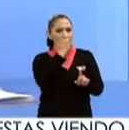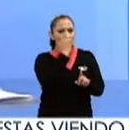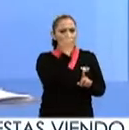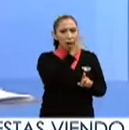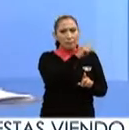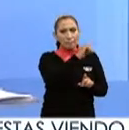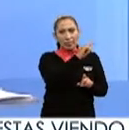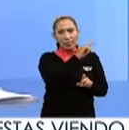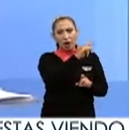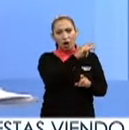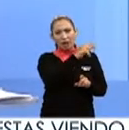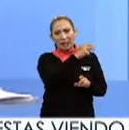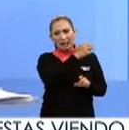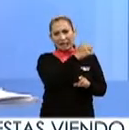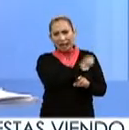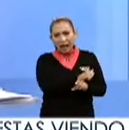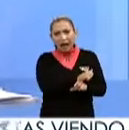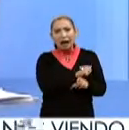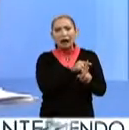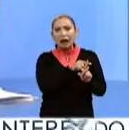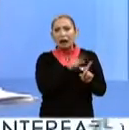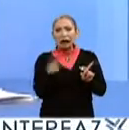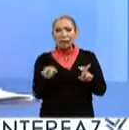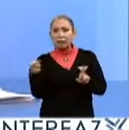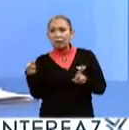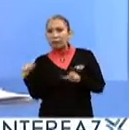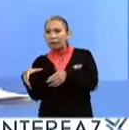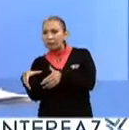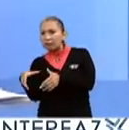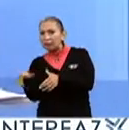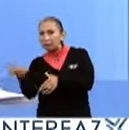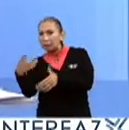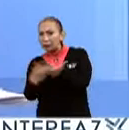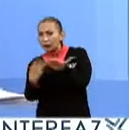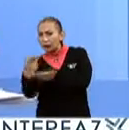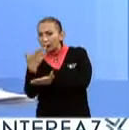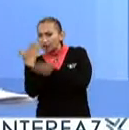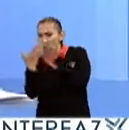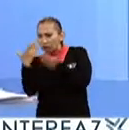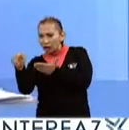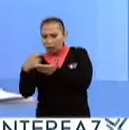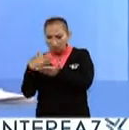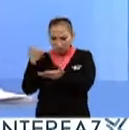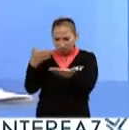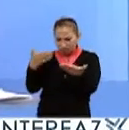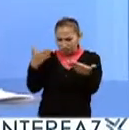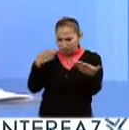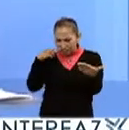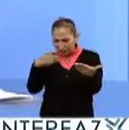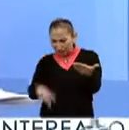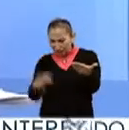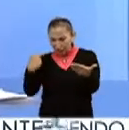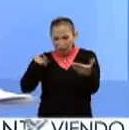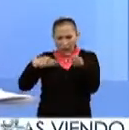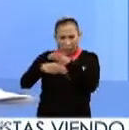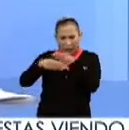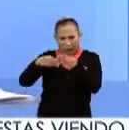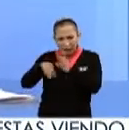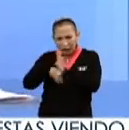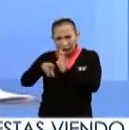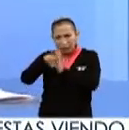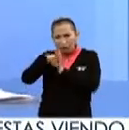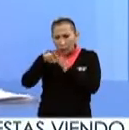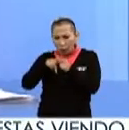colegio de pedagogía y en los planes de estudio, en la forma como se abordan precisamente las